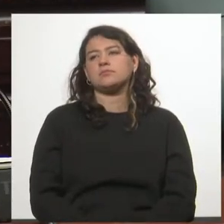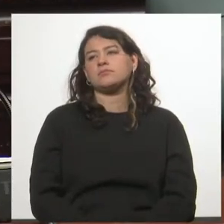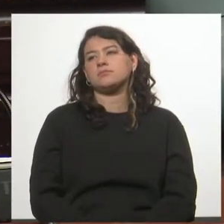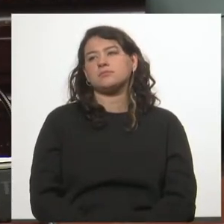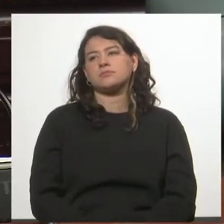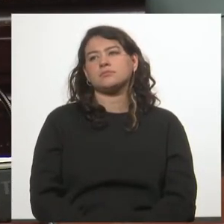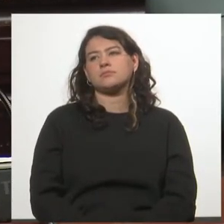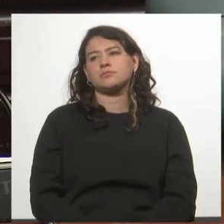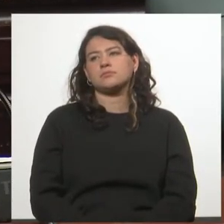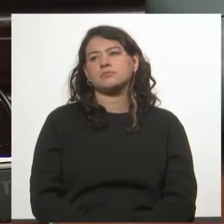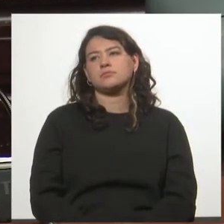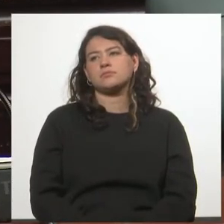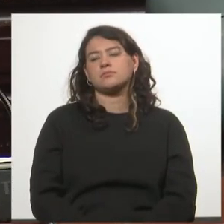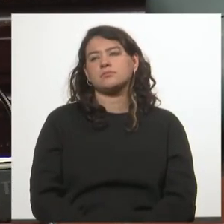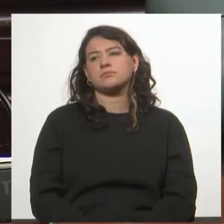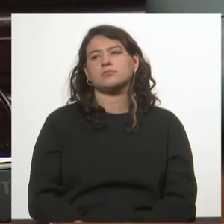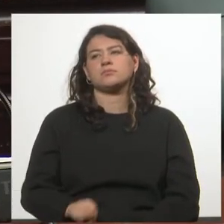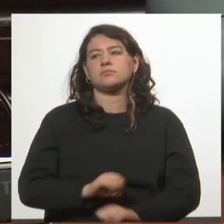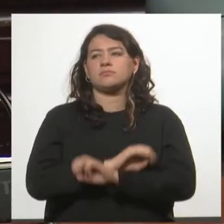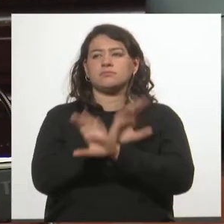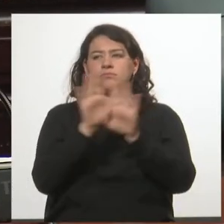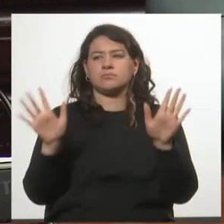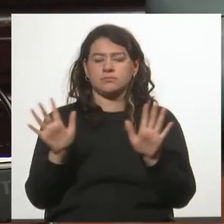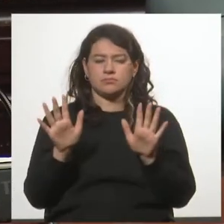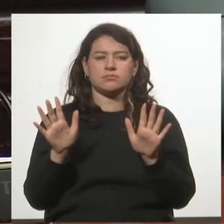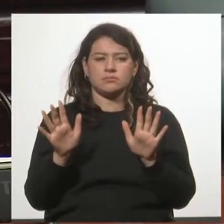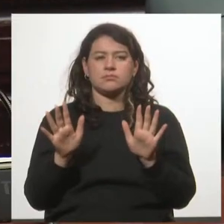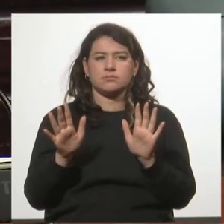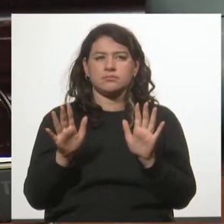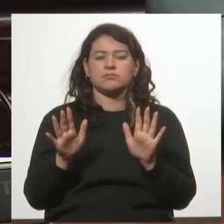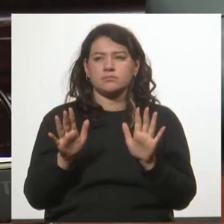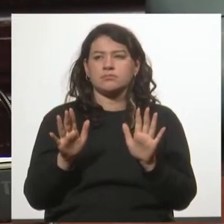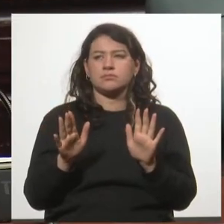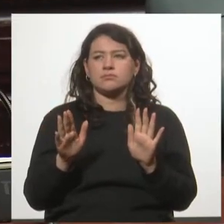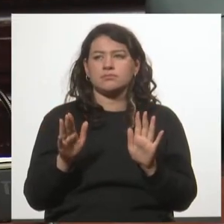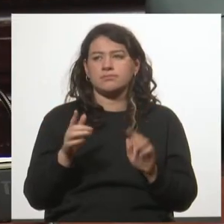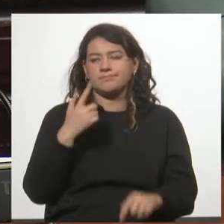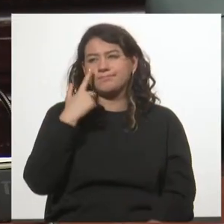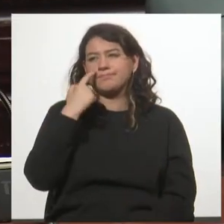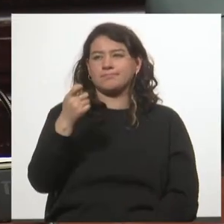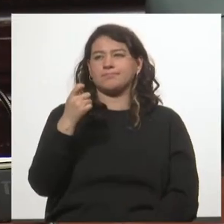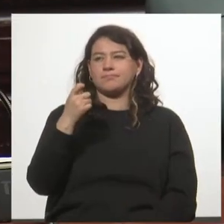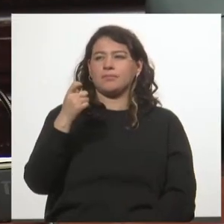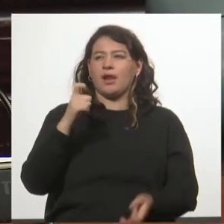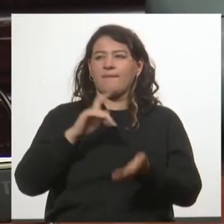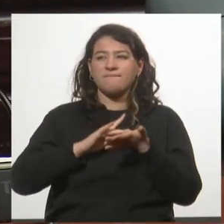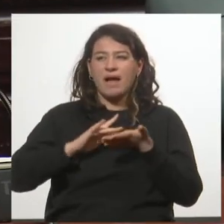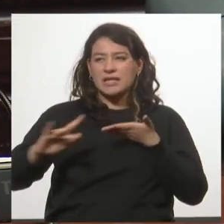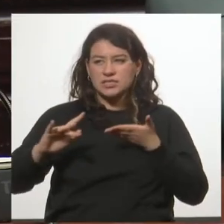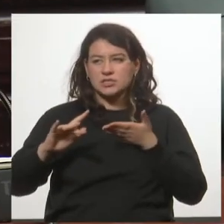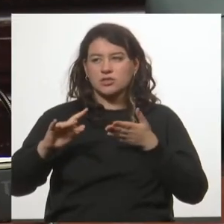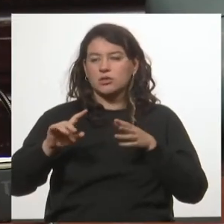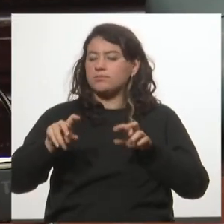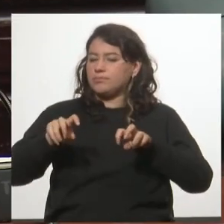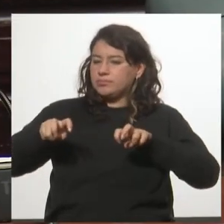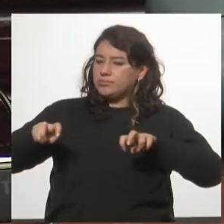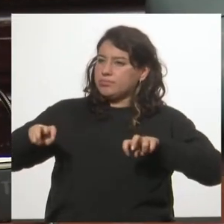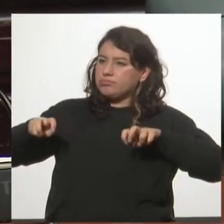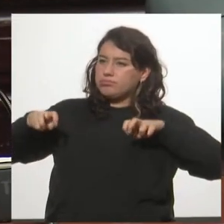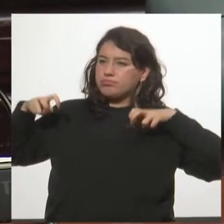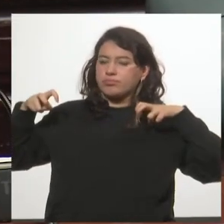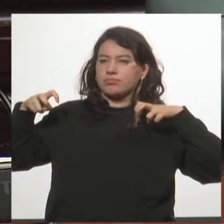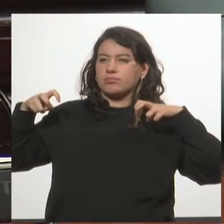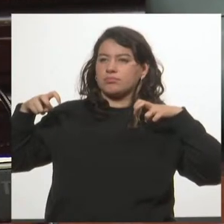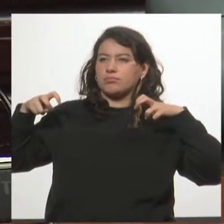queda claro la razón de esas butacas vacías que en cierta forma